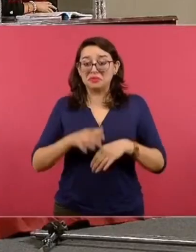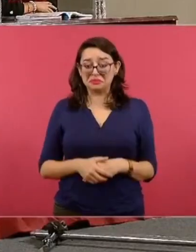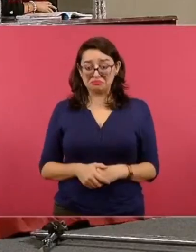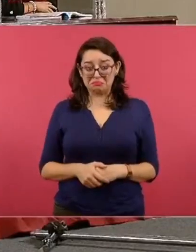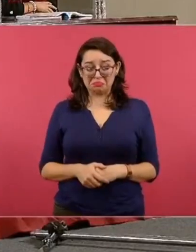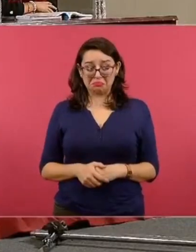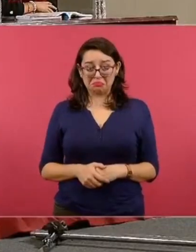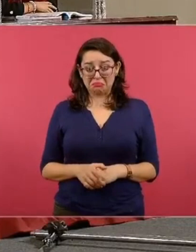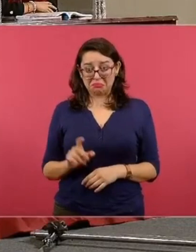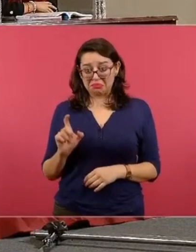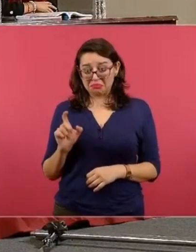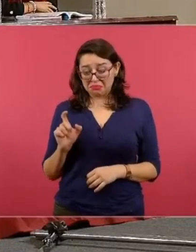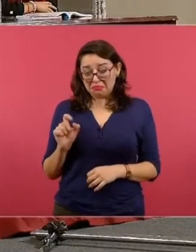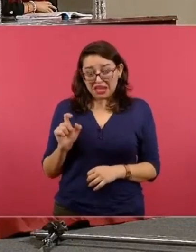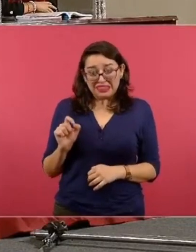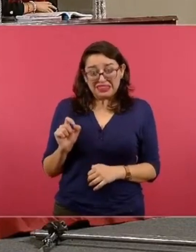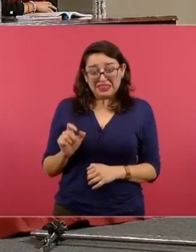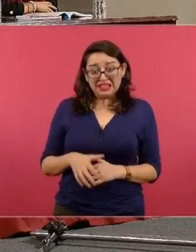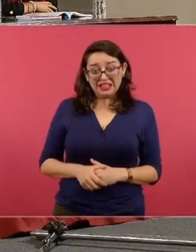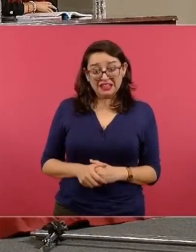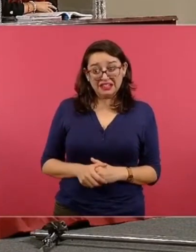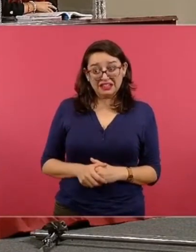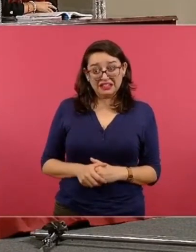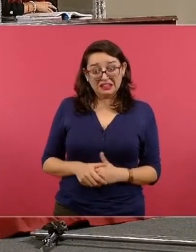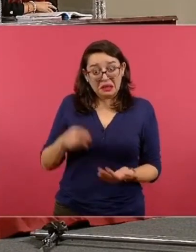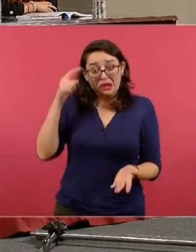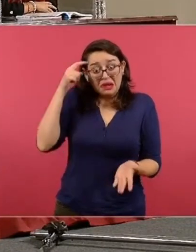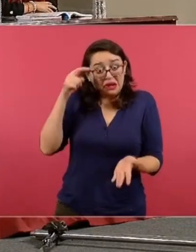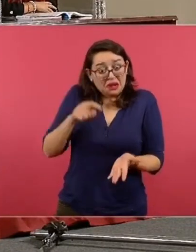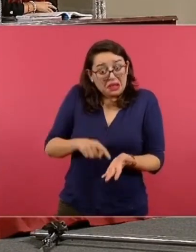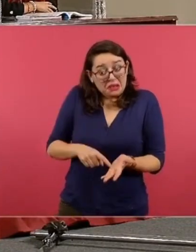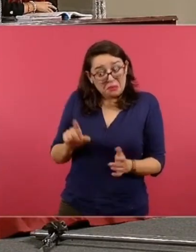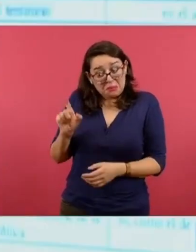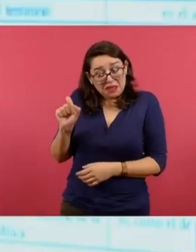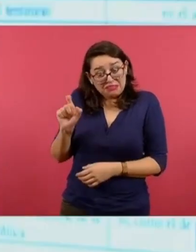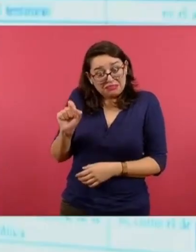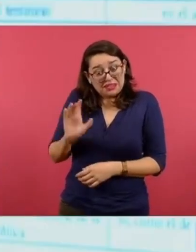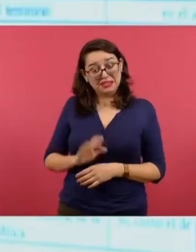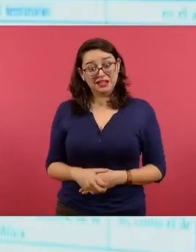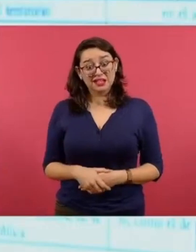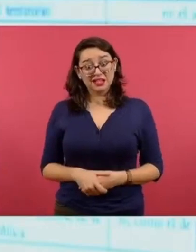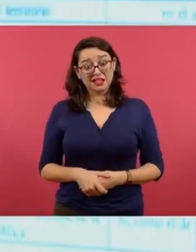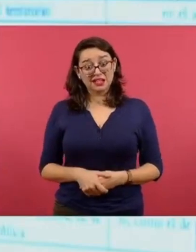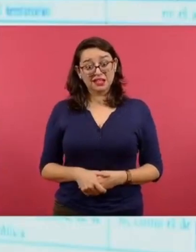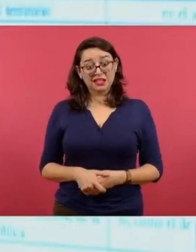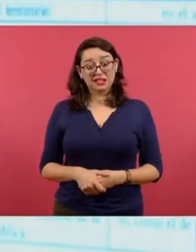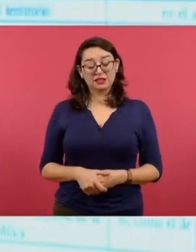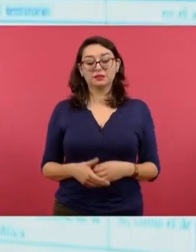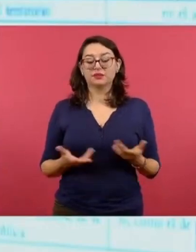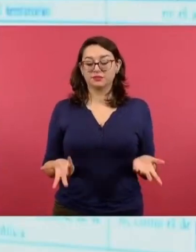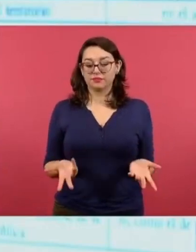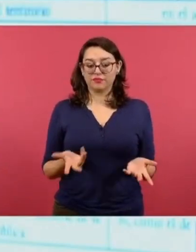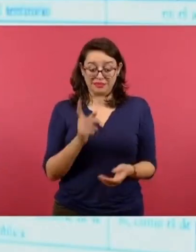de 20, y estoy siendo muy generoso, muy generoso. Pero pongamos 20. De